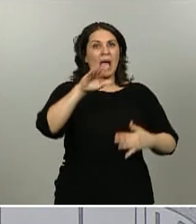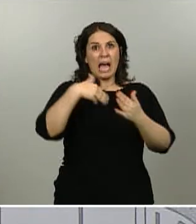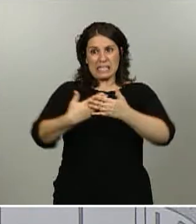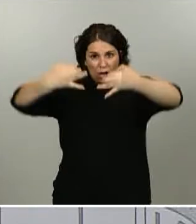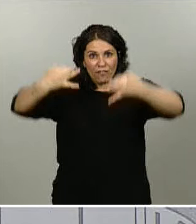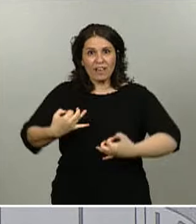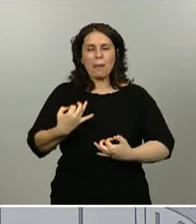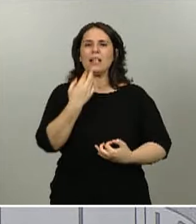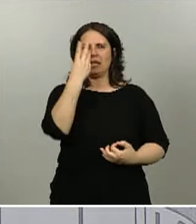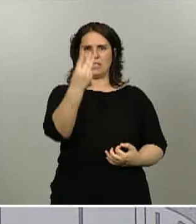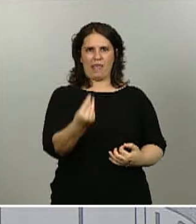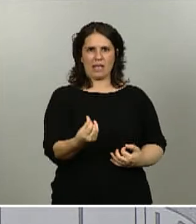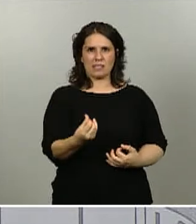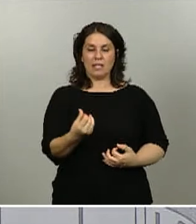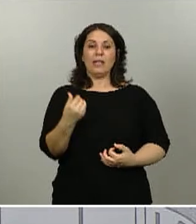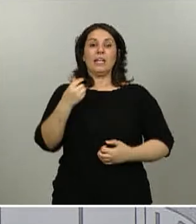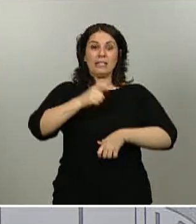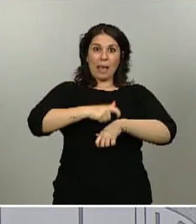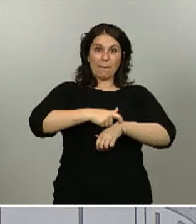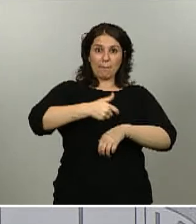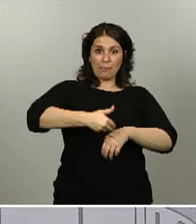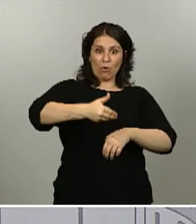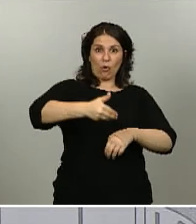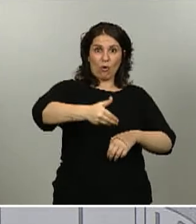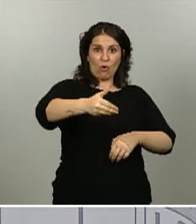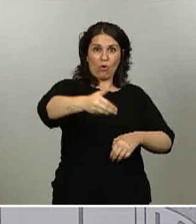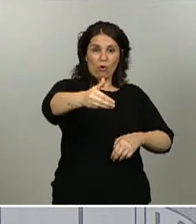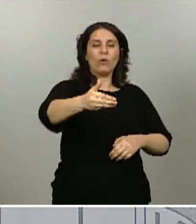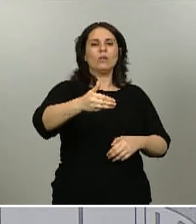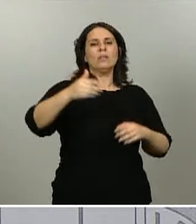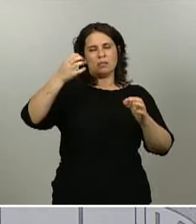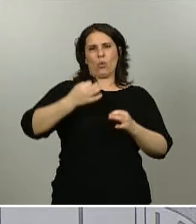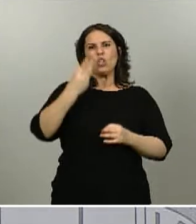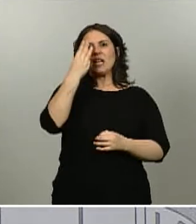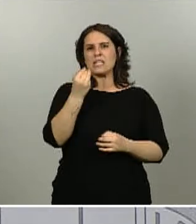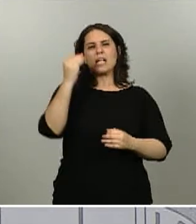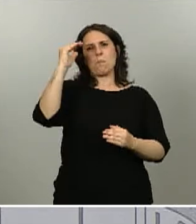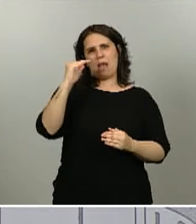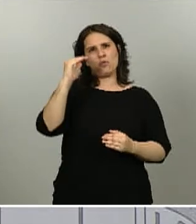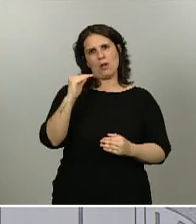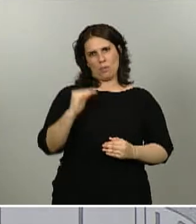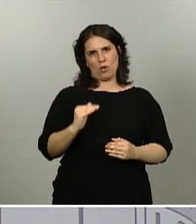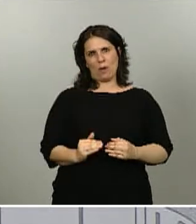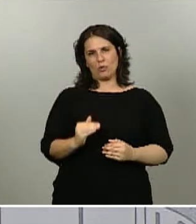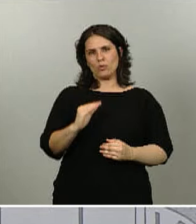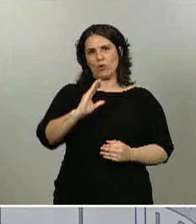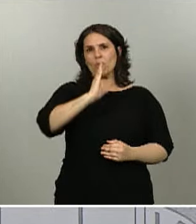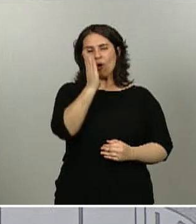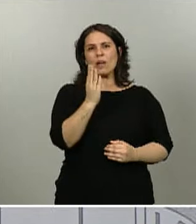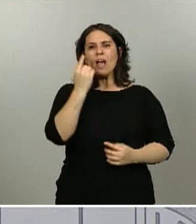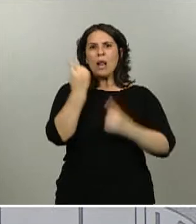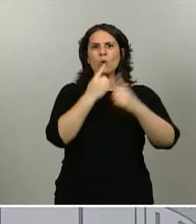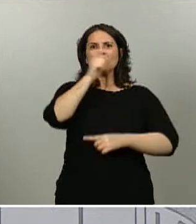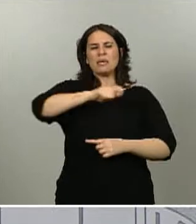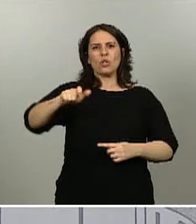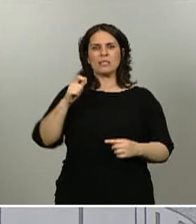a medida que vayamos eliminando de la ecuación todos aquellos casos que surgen a partir de cribados de personas que iniciaron síntomas